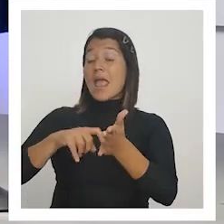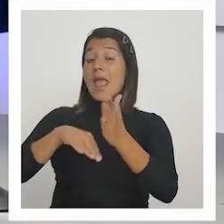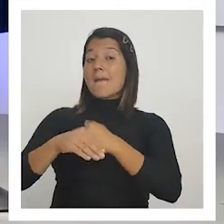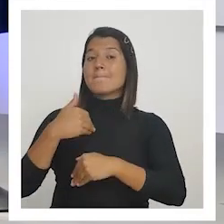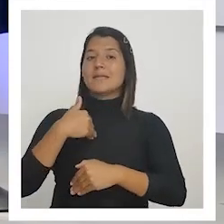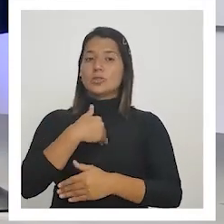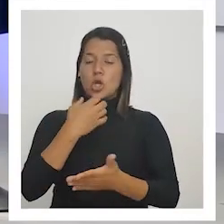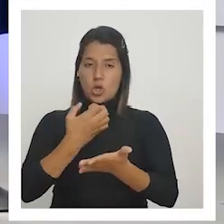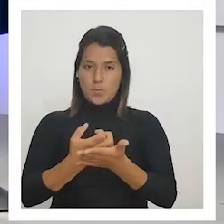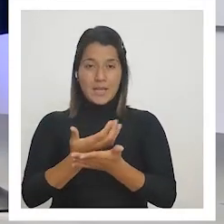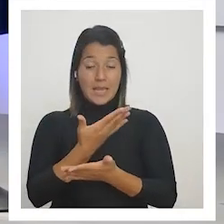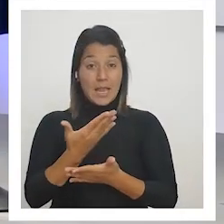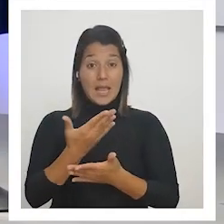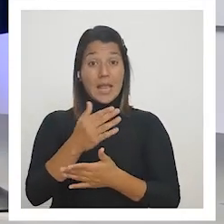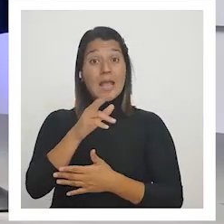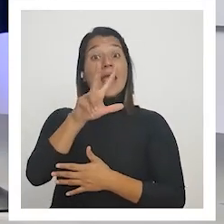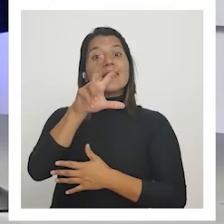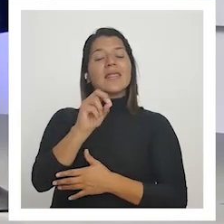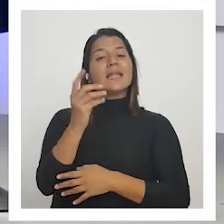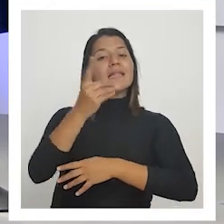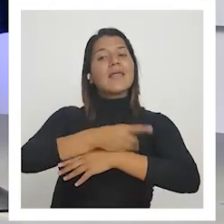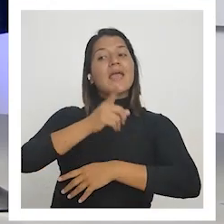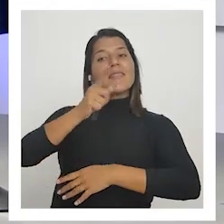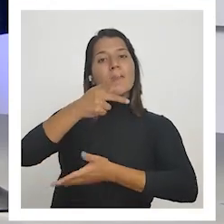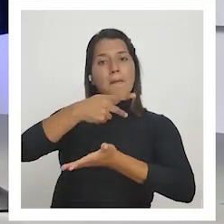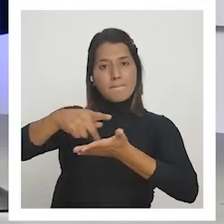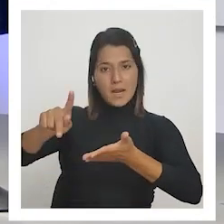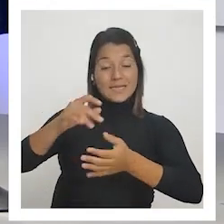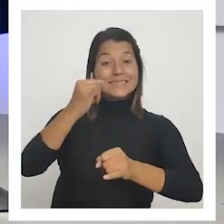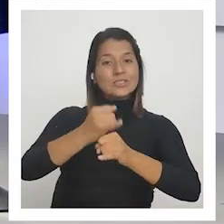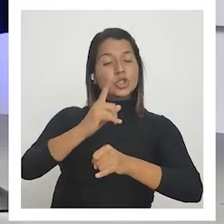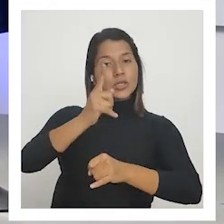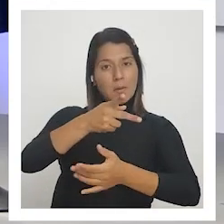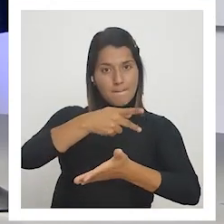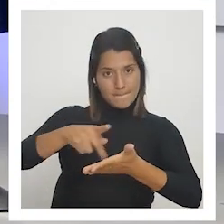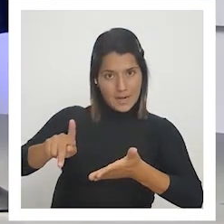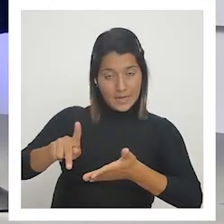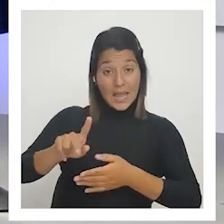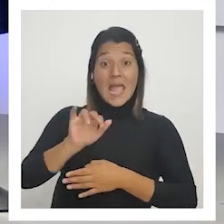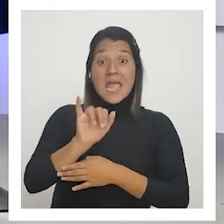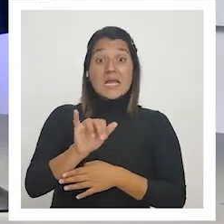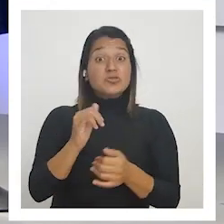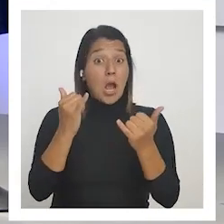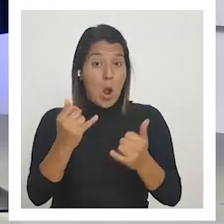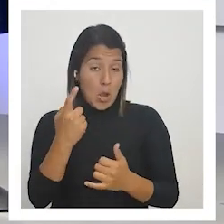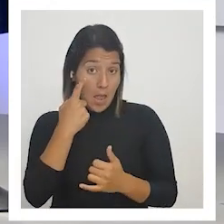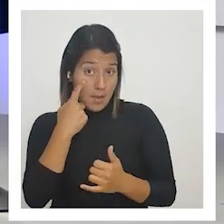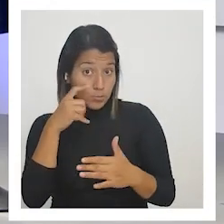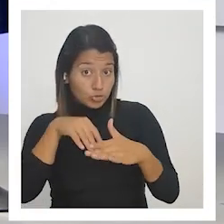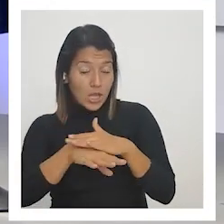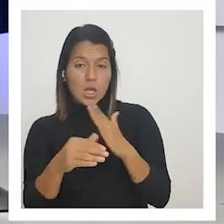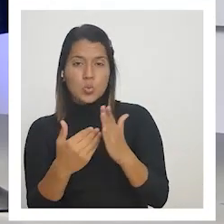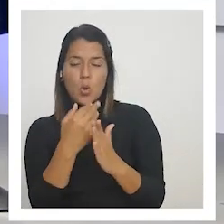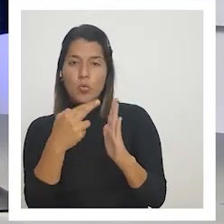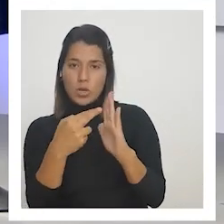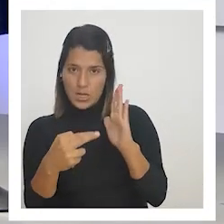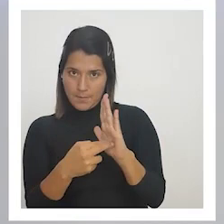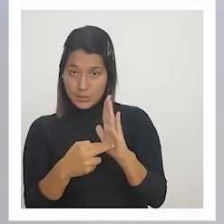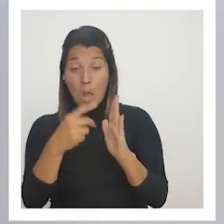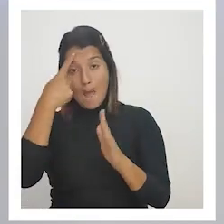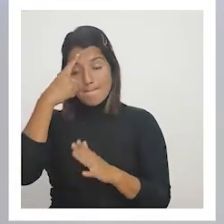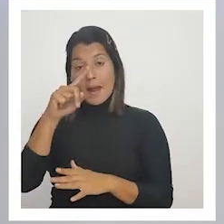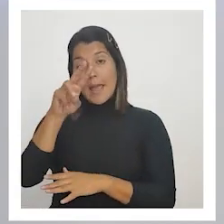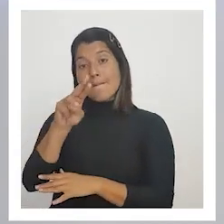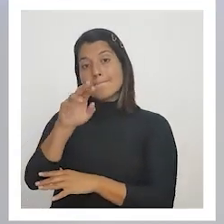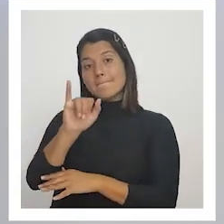iban a pagar o las instituciones les iban a pagar. Esto ahora lo vemos en el nuevo reglamento, ya no solamente para las MIPYMES, sino para todas las empresas, y eso es muy,